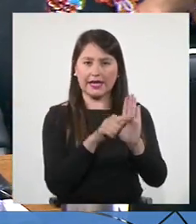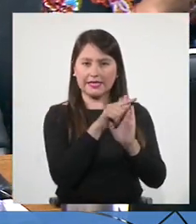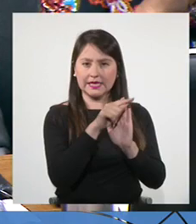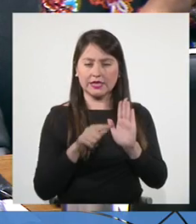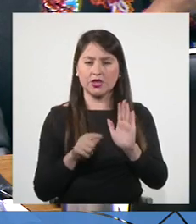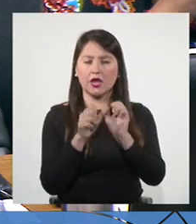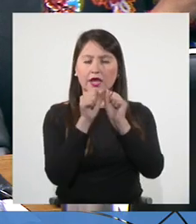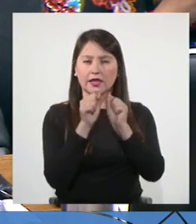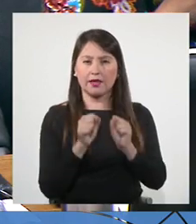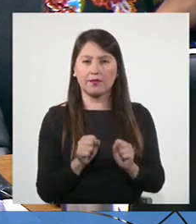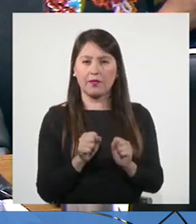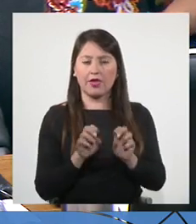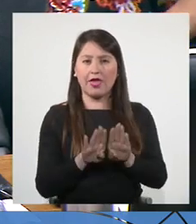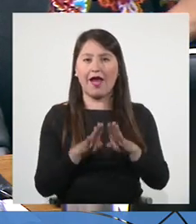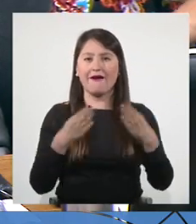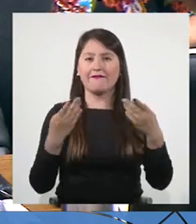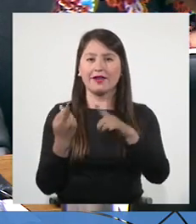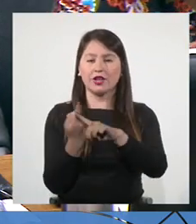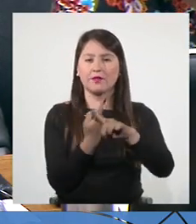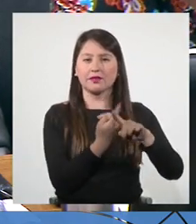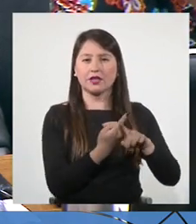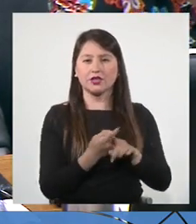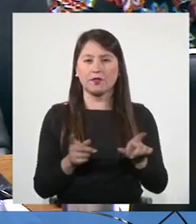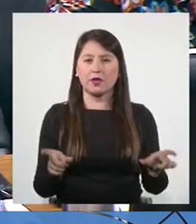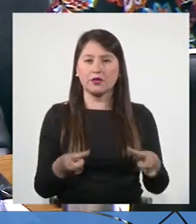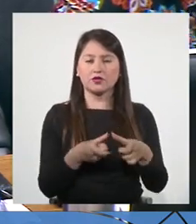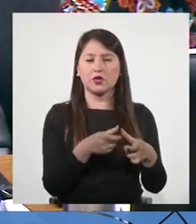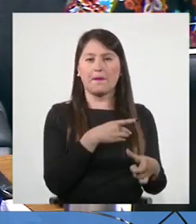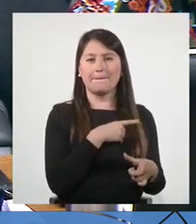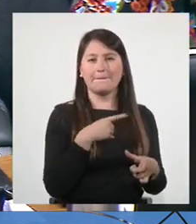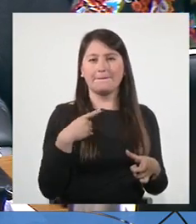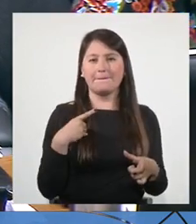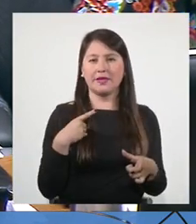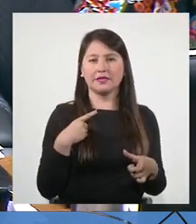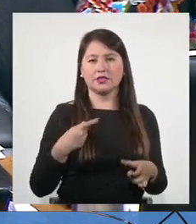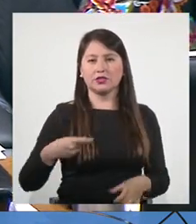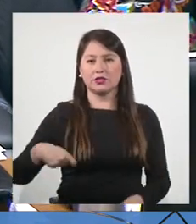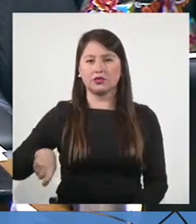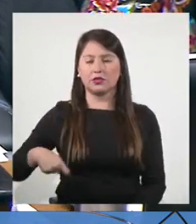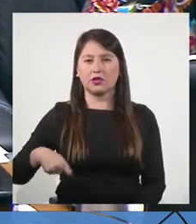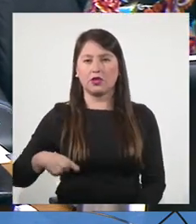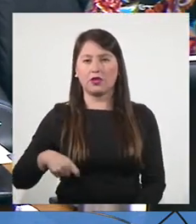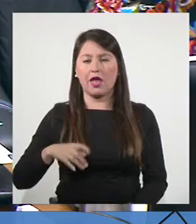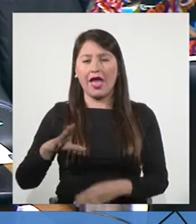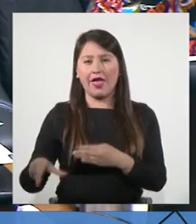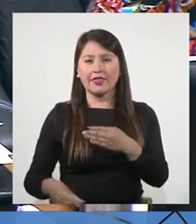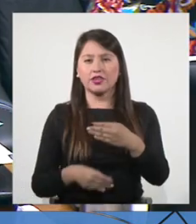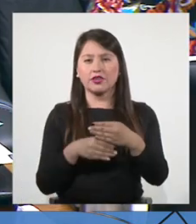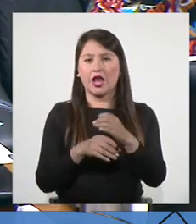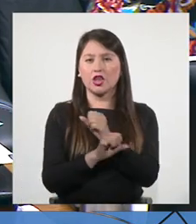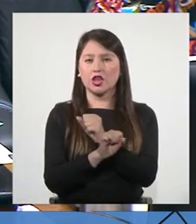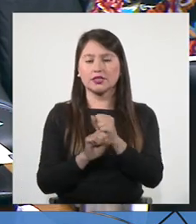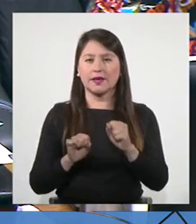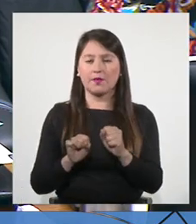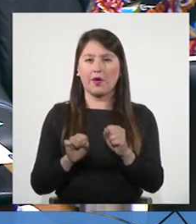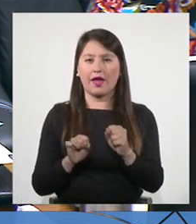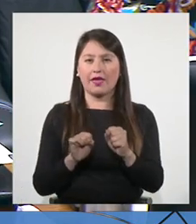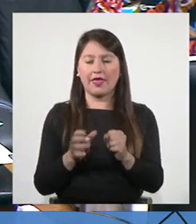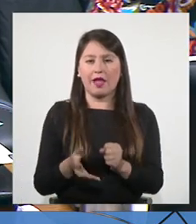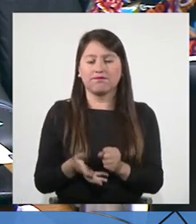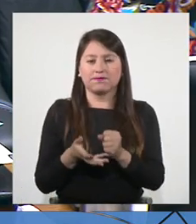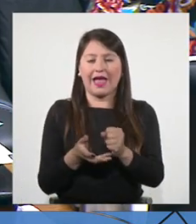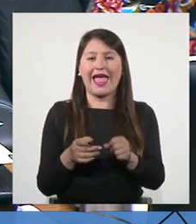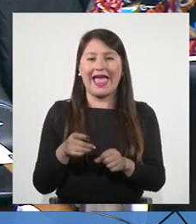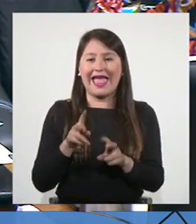debate en la comisión mixta respecto al tema de fondo. Hay fondos especiales, además, adicionales. No se ha podido licitar el Transantiago.